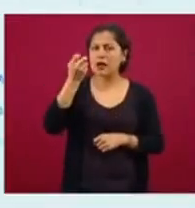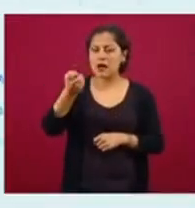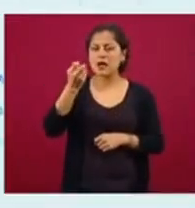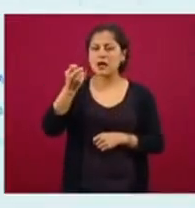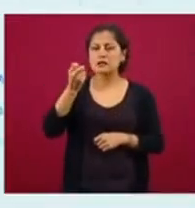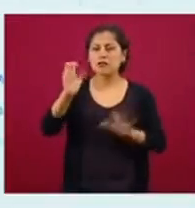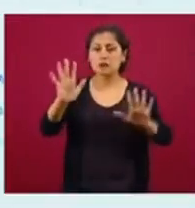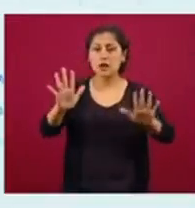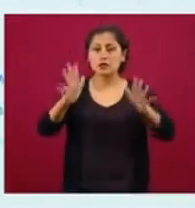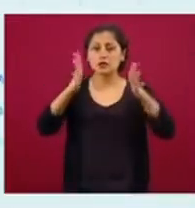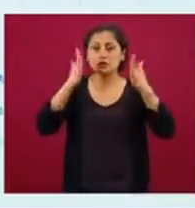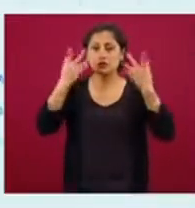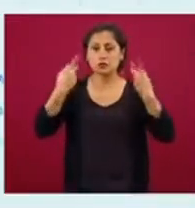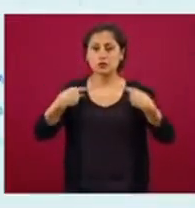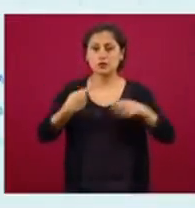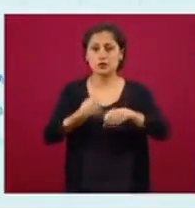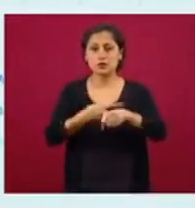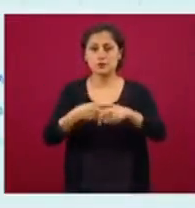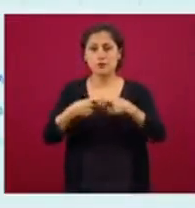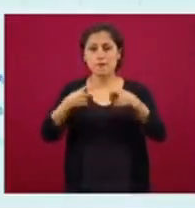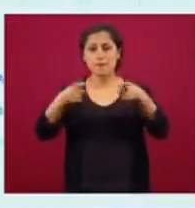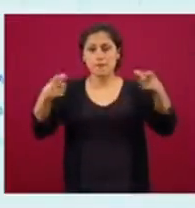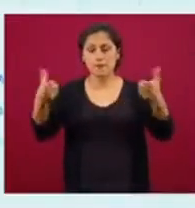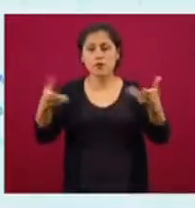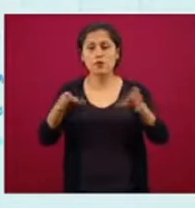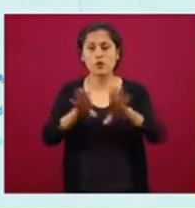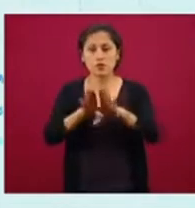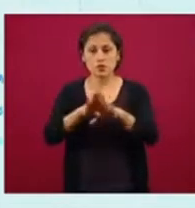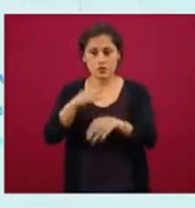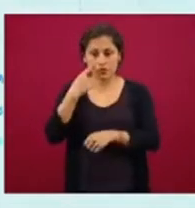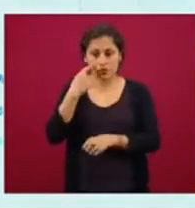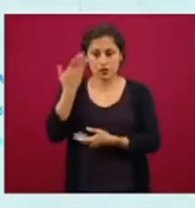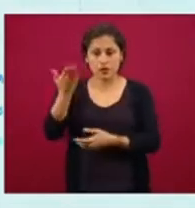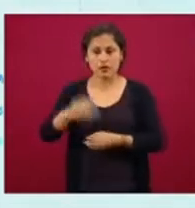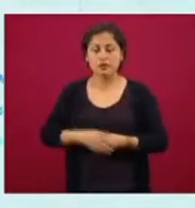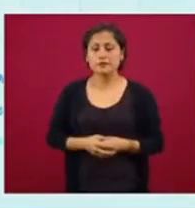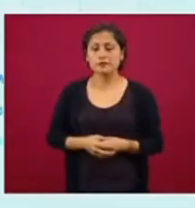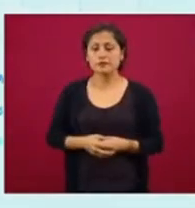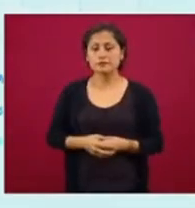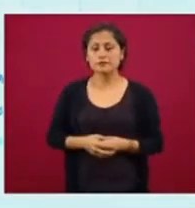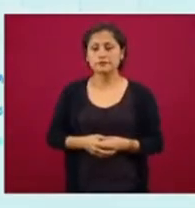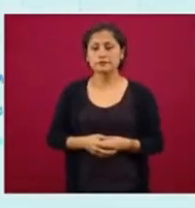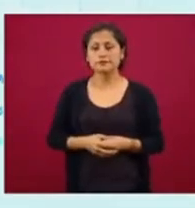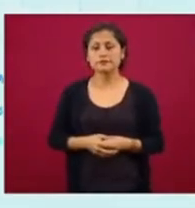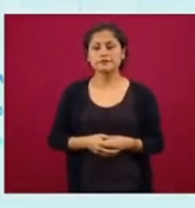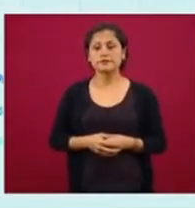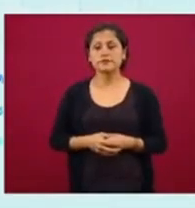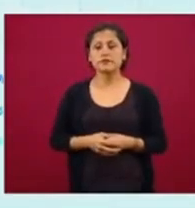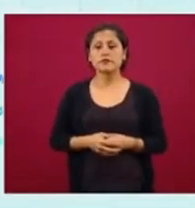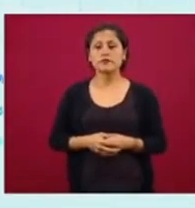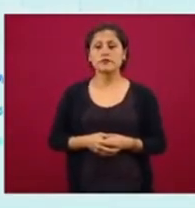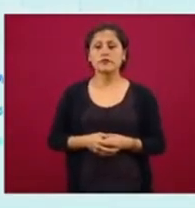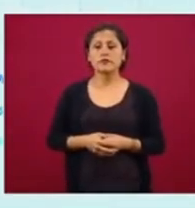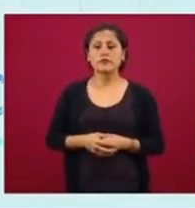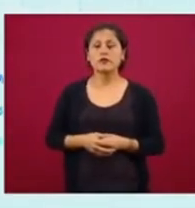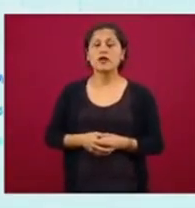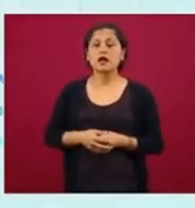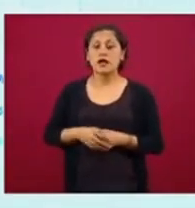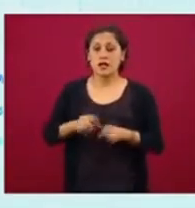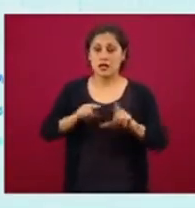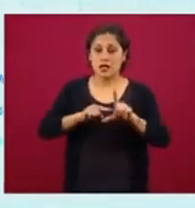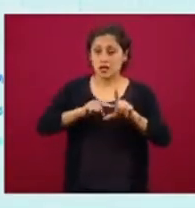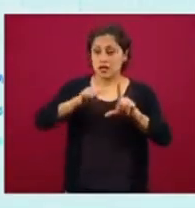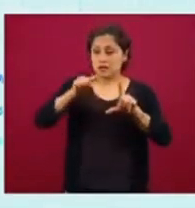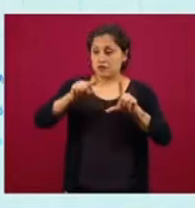epidemia. En la primera, los casos, si la curva de color representando la ocurrencia de casos nuevos